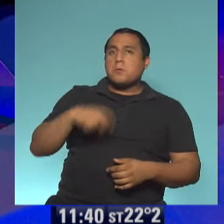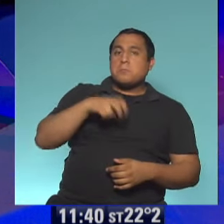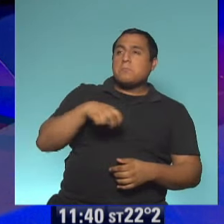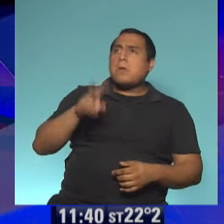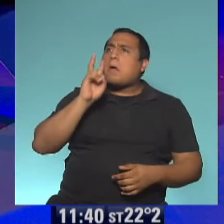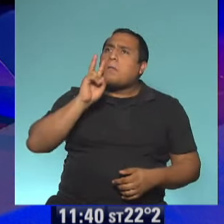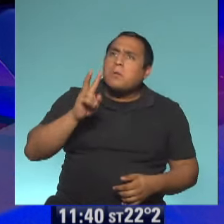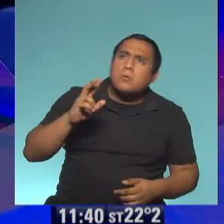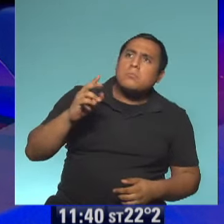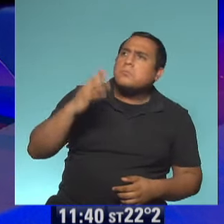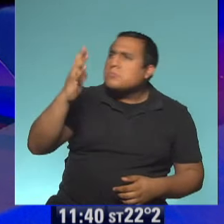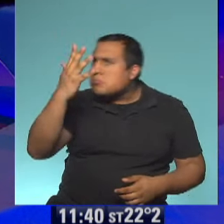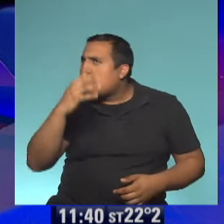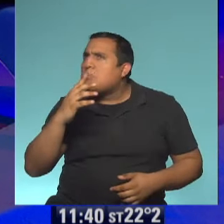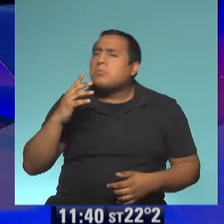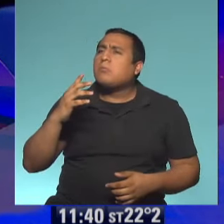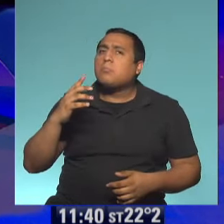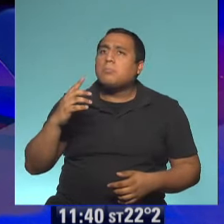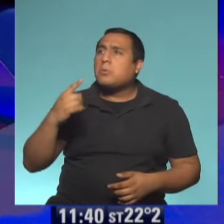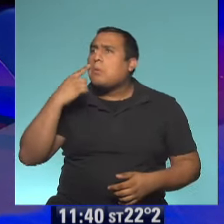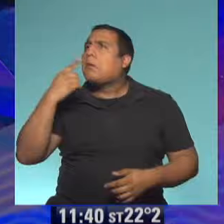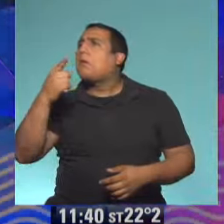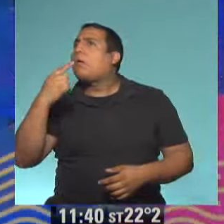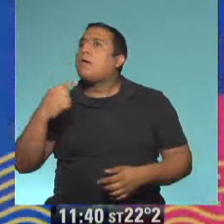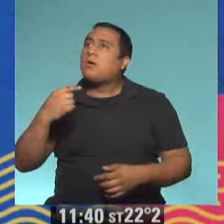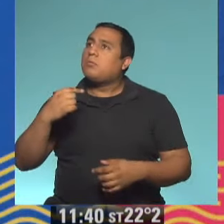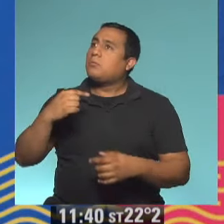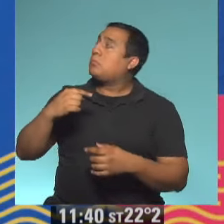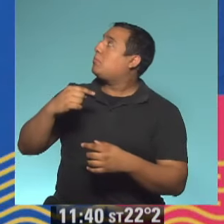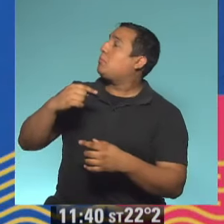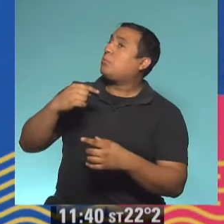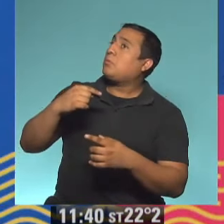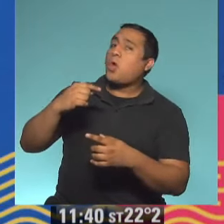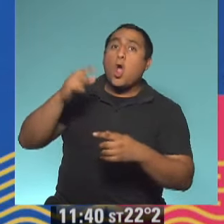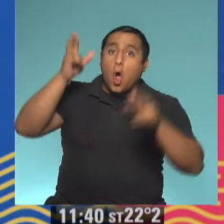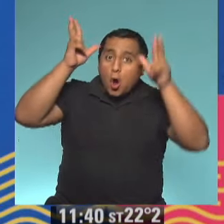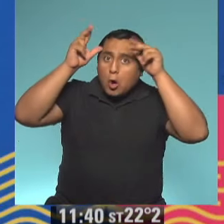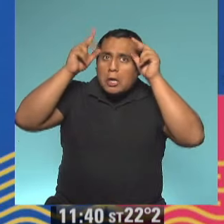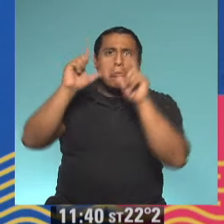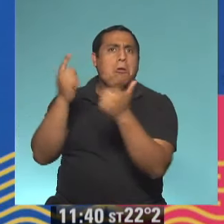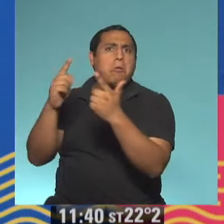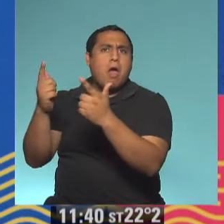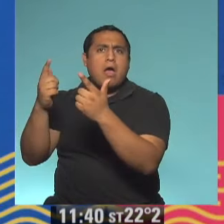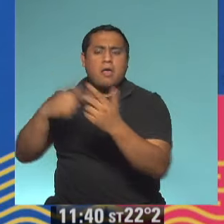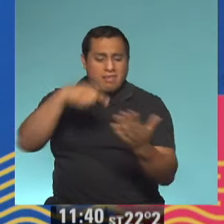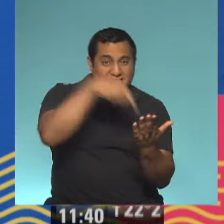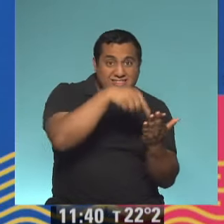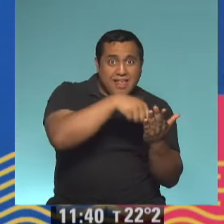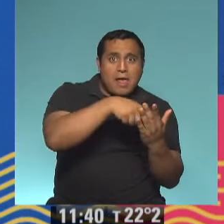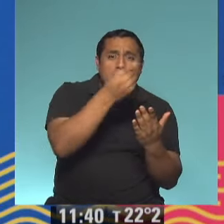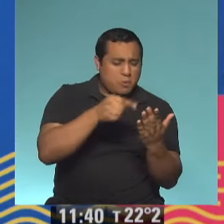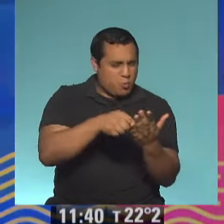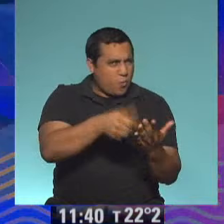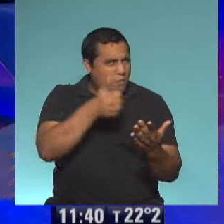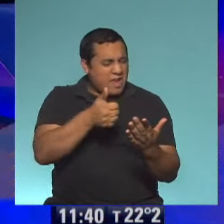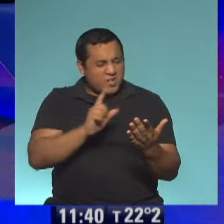él. Pero no ves ningún conejo detrás de ti. No hay conejo. Este dibujo no está bien del